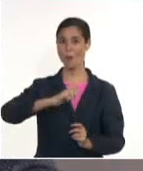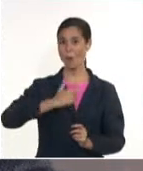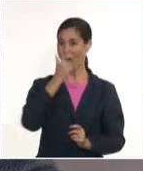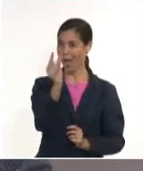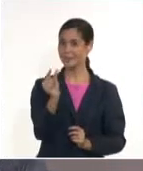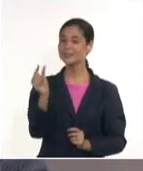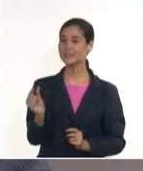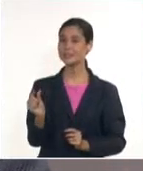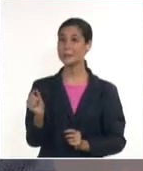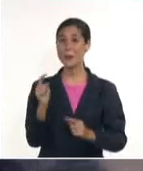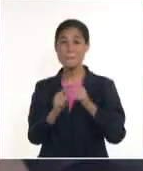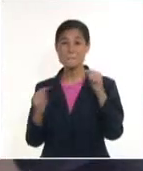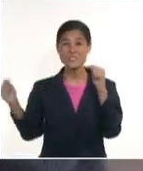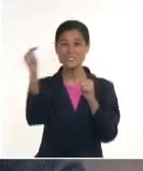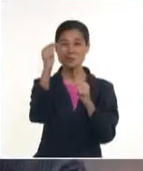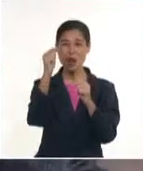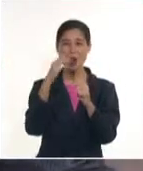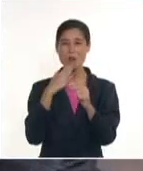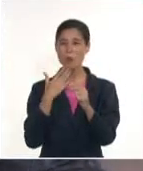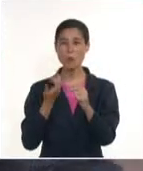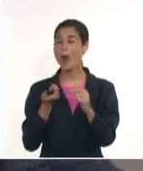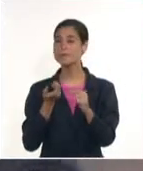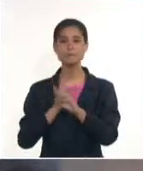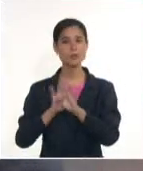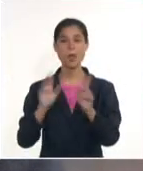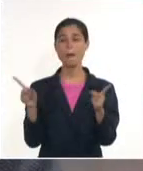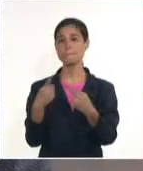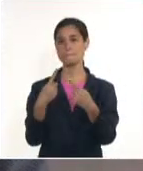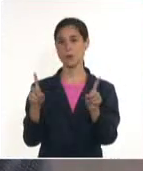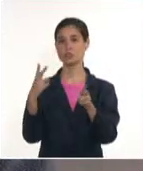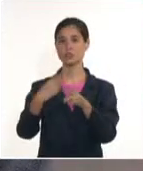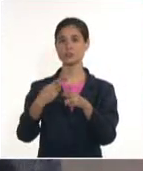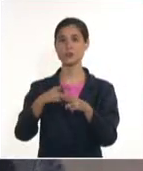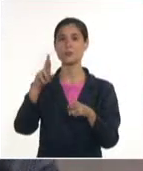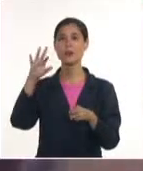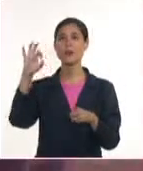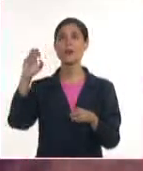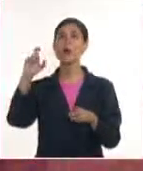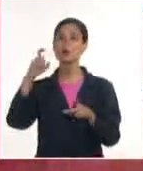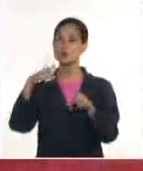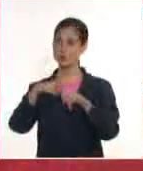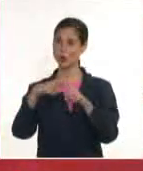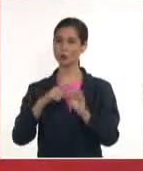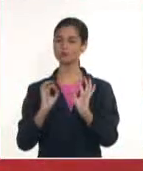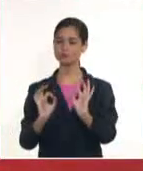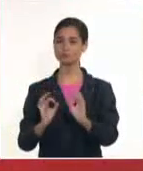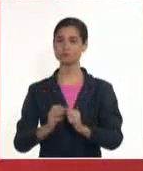música a la que me dedico es esa, y la que amo y a la que le pongo toda mi pasión.